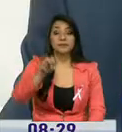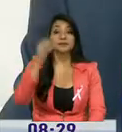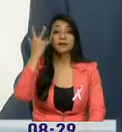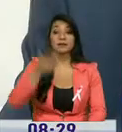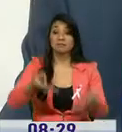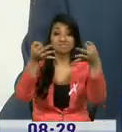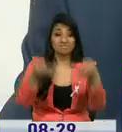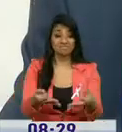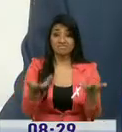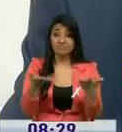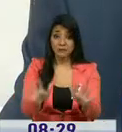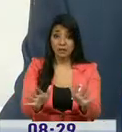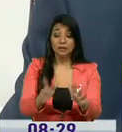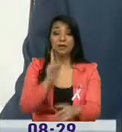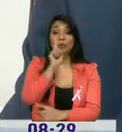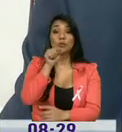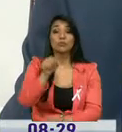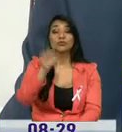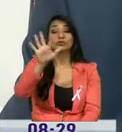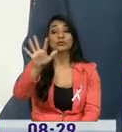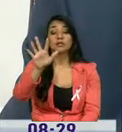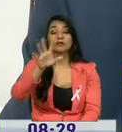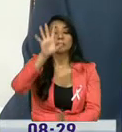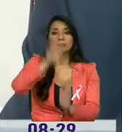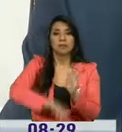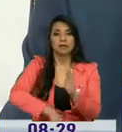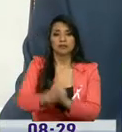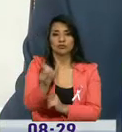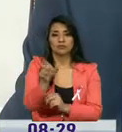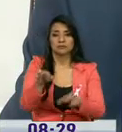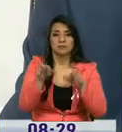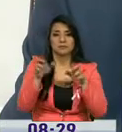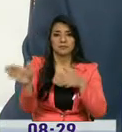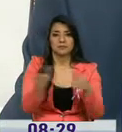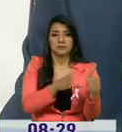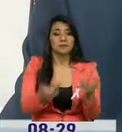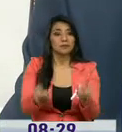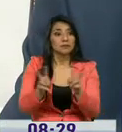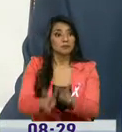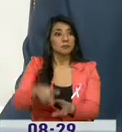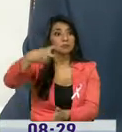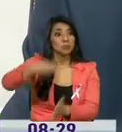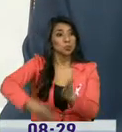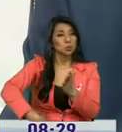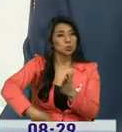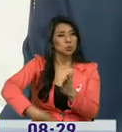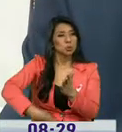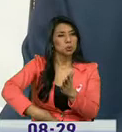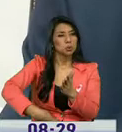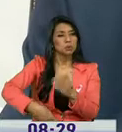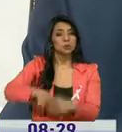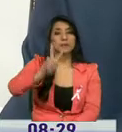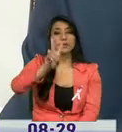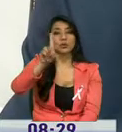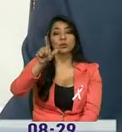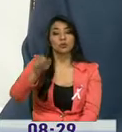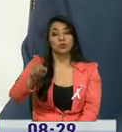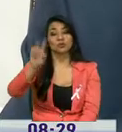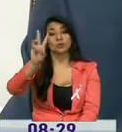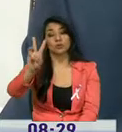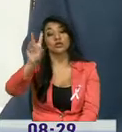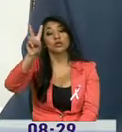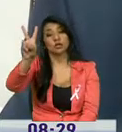cumplen, hay una reducción de 1.5 puntos en la licencia y hay una multa que aproximadamente es el